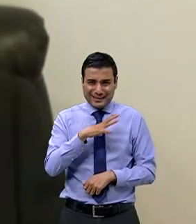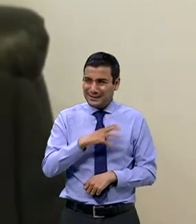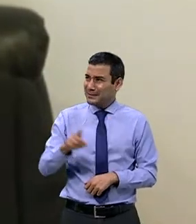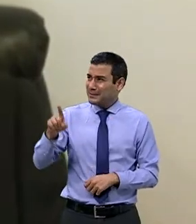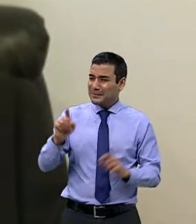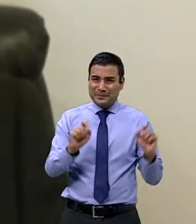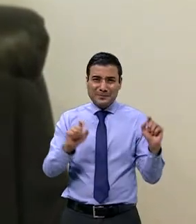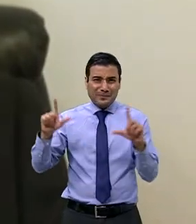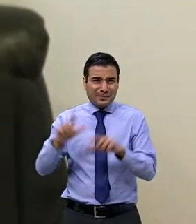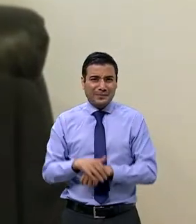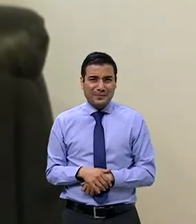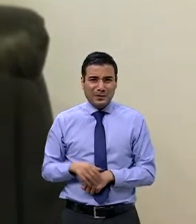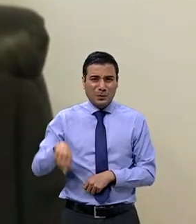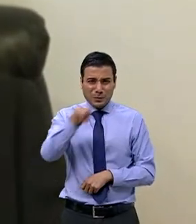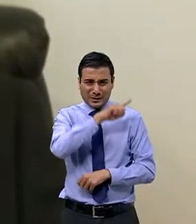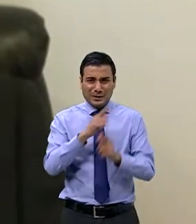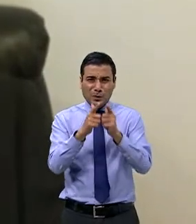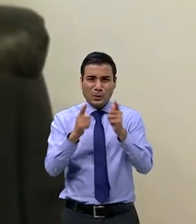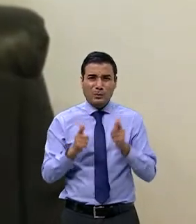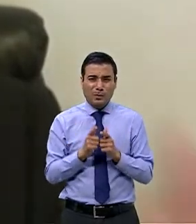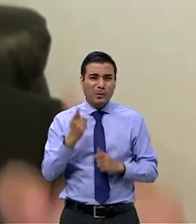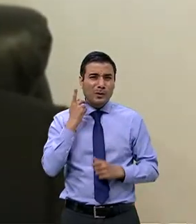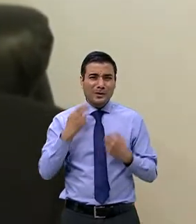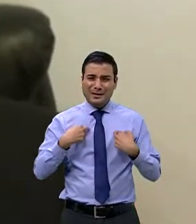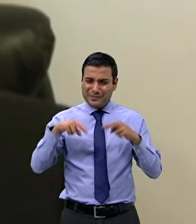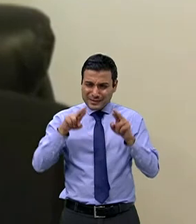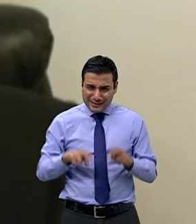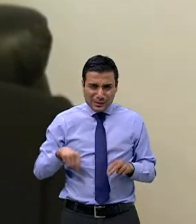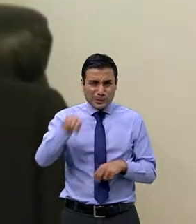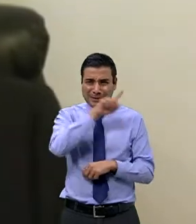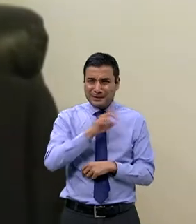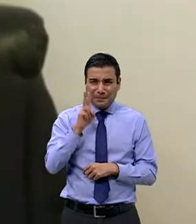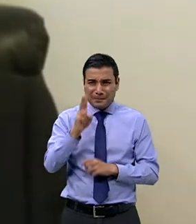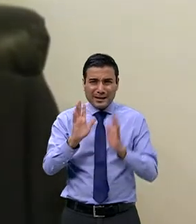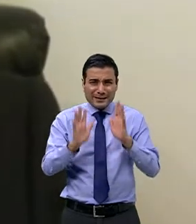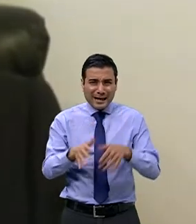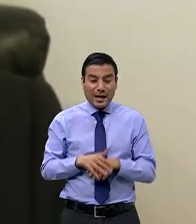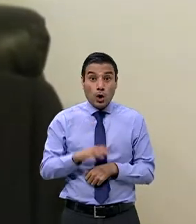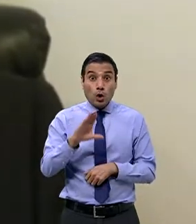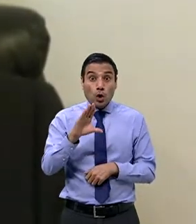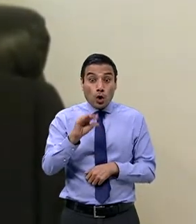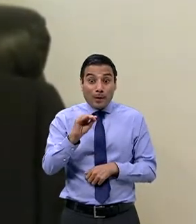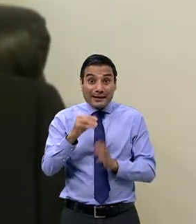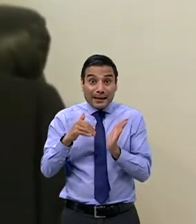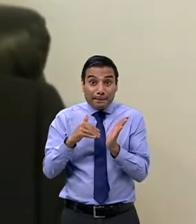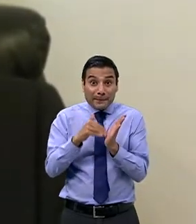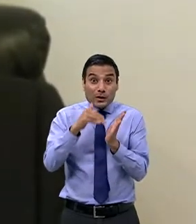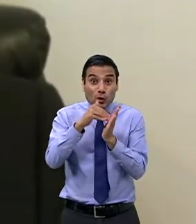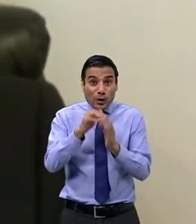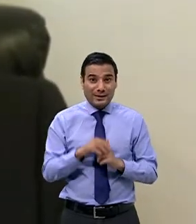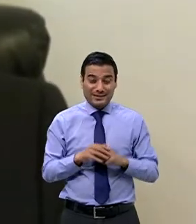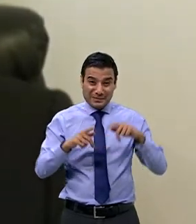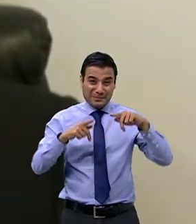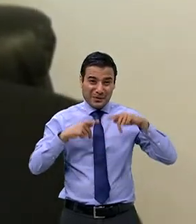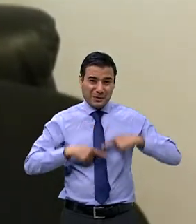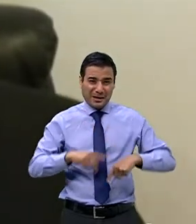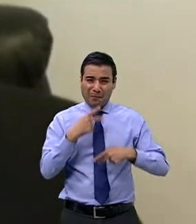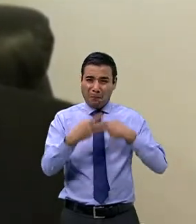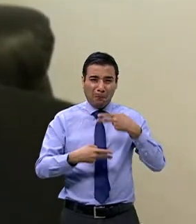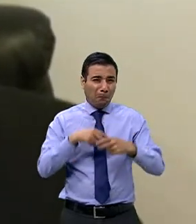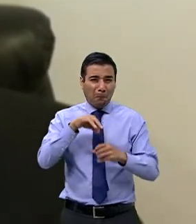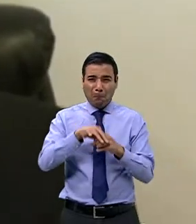representantes de los partidos políticos más de 90 millones del padrón electoral compañeros y